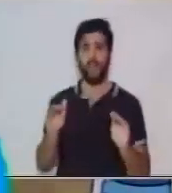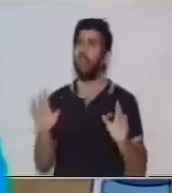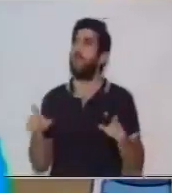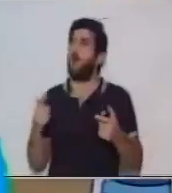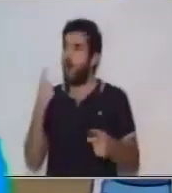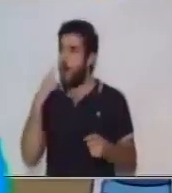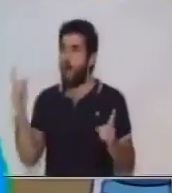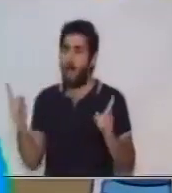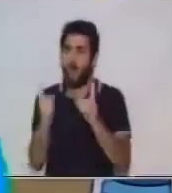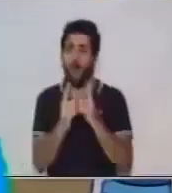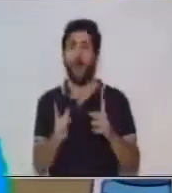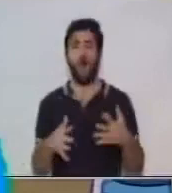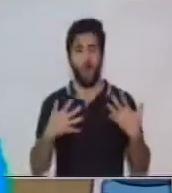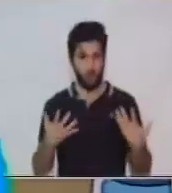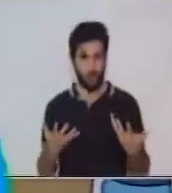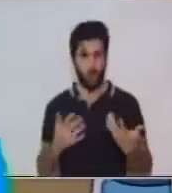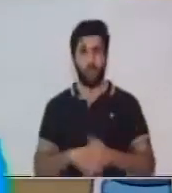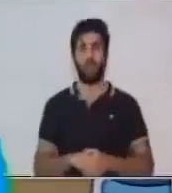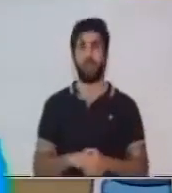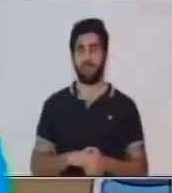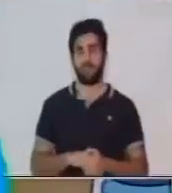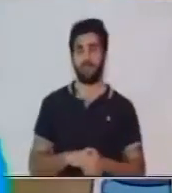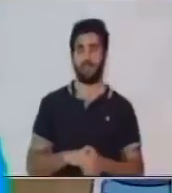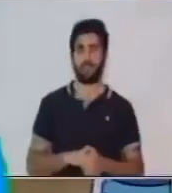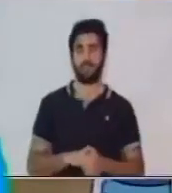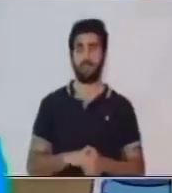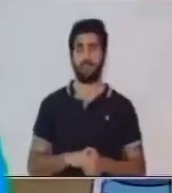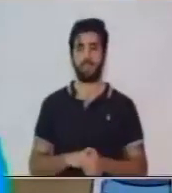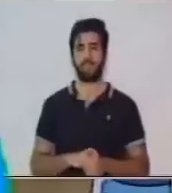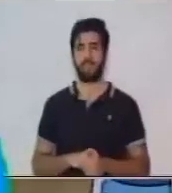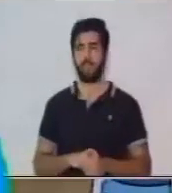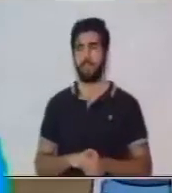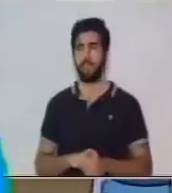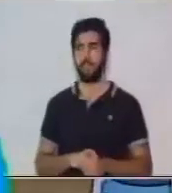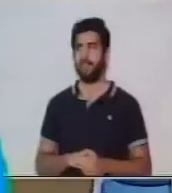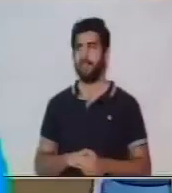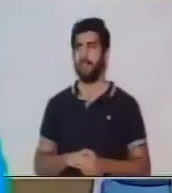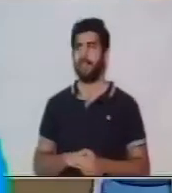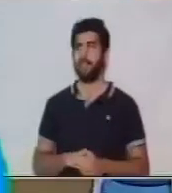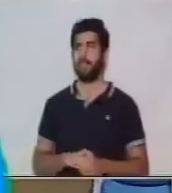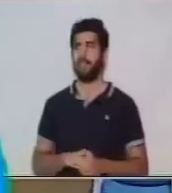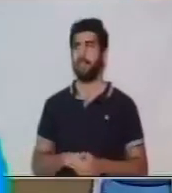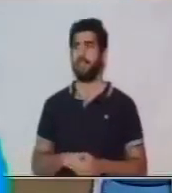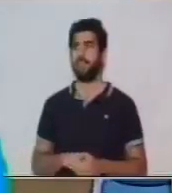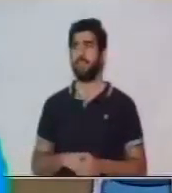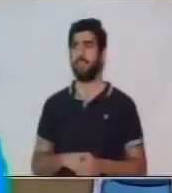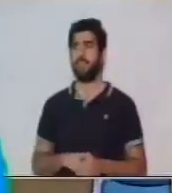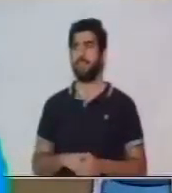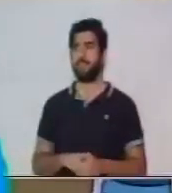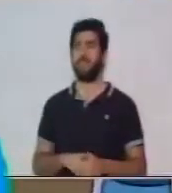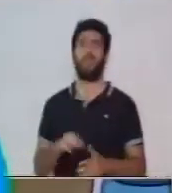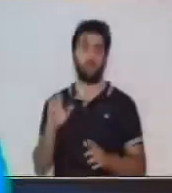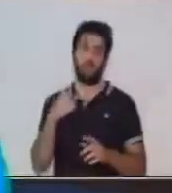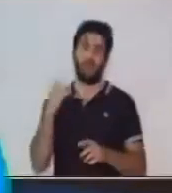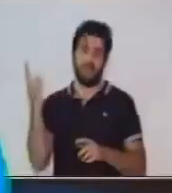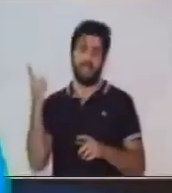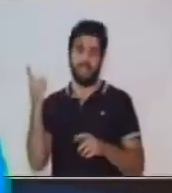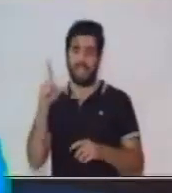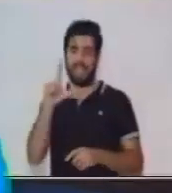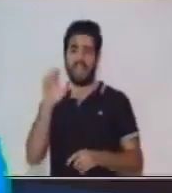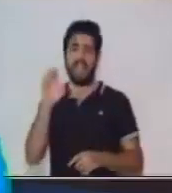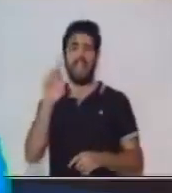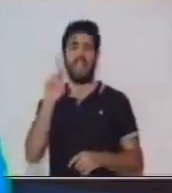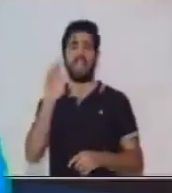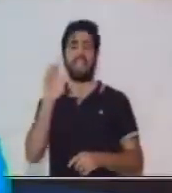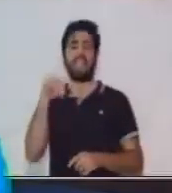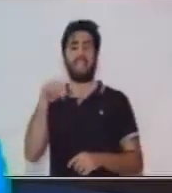que no ponían atención o que estaban molestando o que no hacían caso. Entonces, que son leyendas y es un